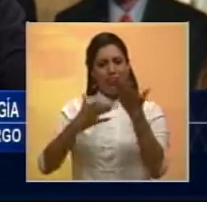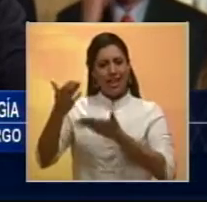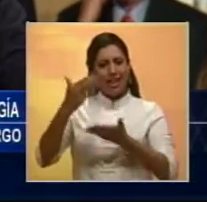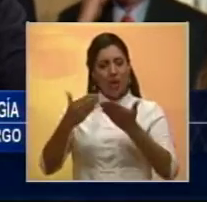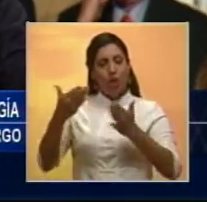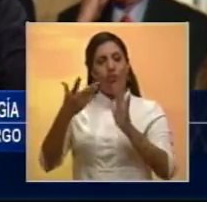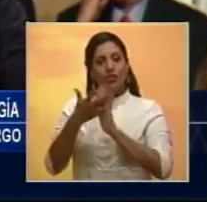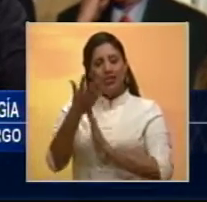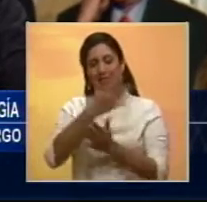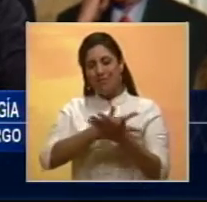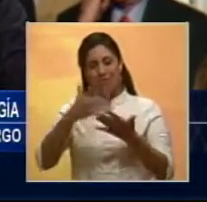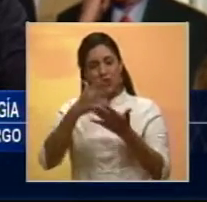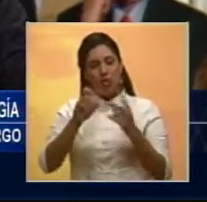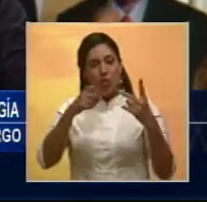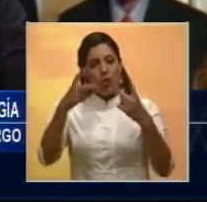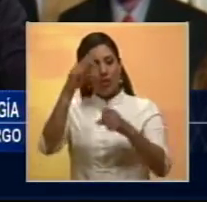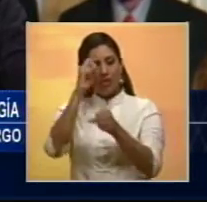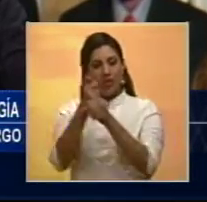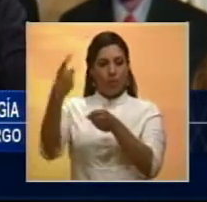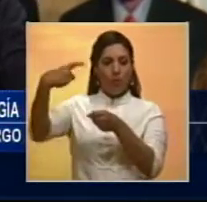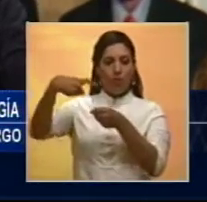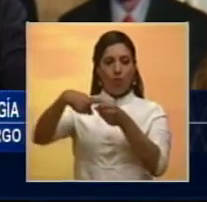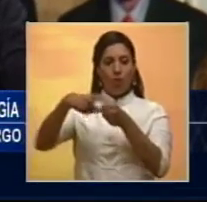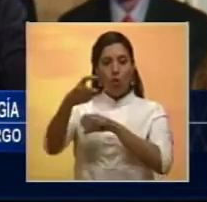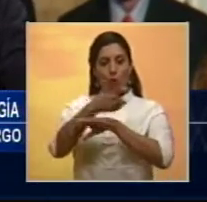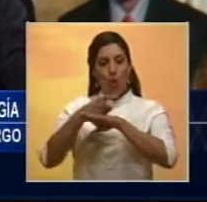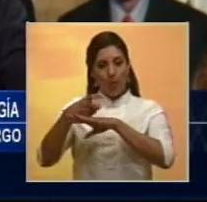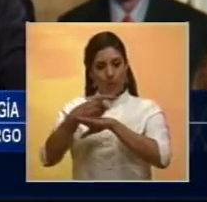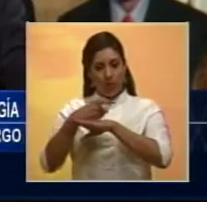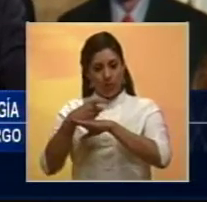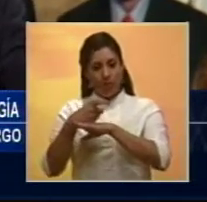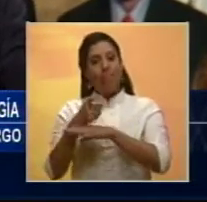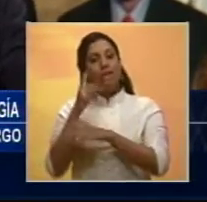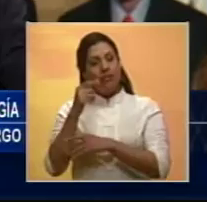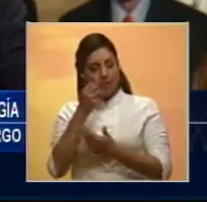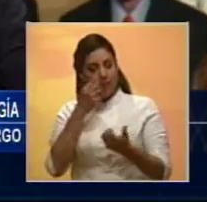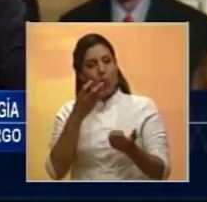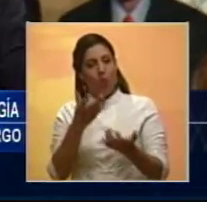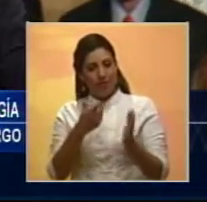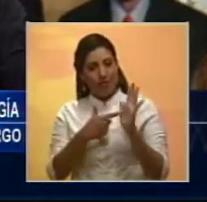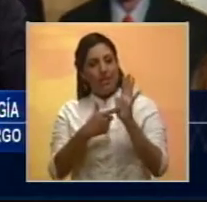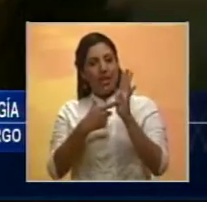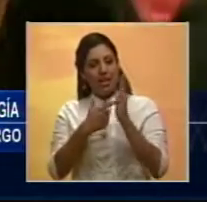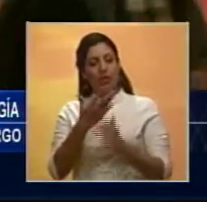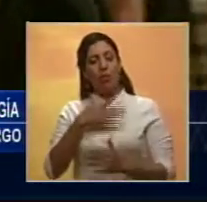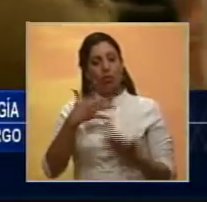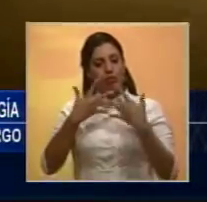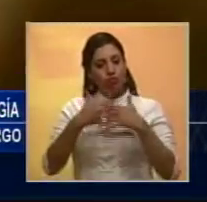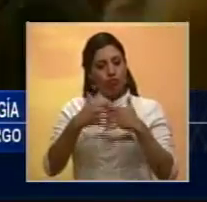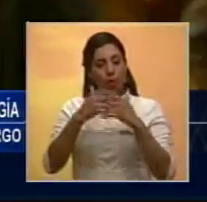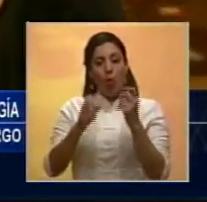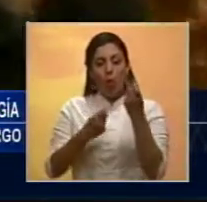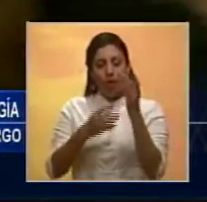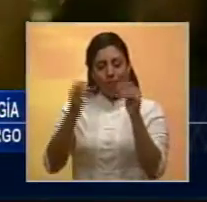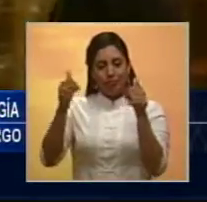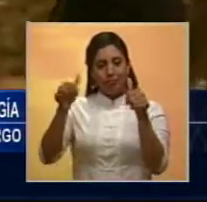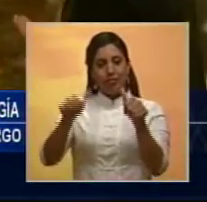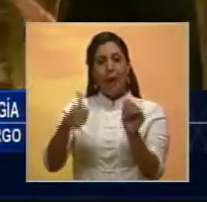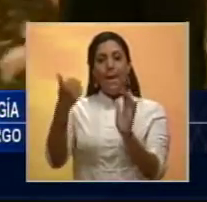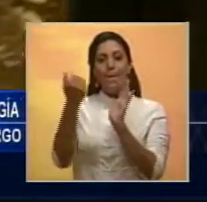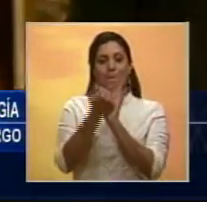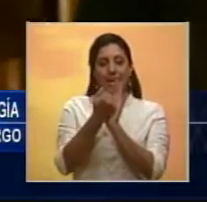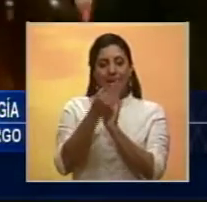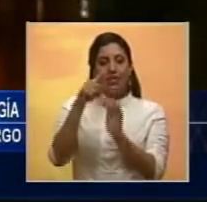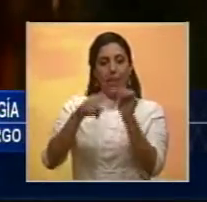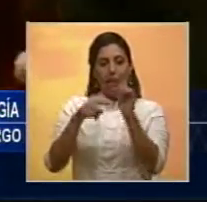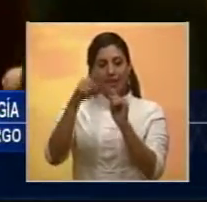juicio generó millones de nuevos empleos en su cargo como gobernador. Asimismo, resaltó el haber producido un descenso en los precios de los